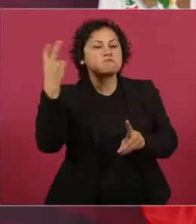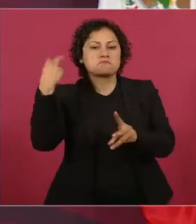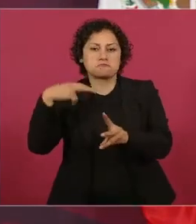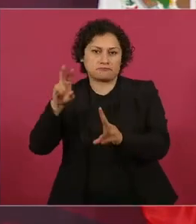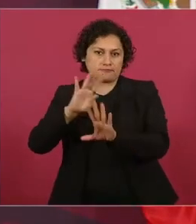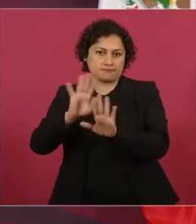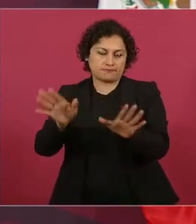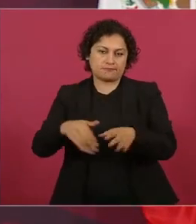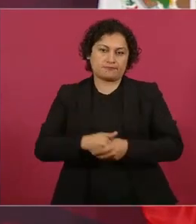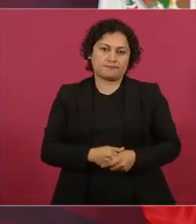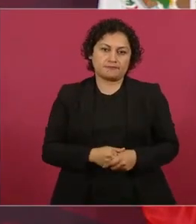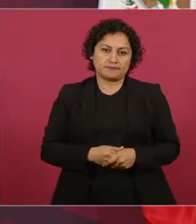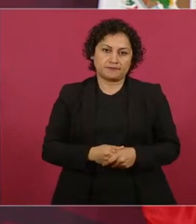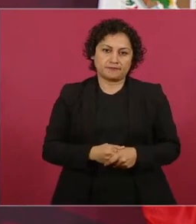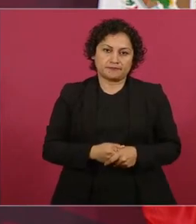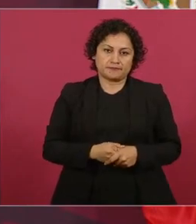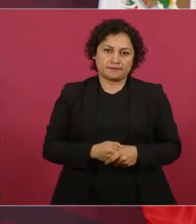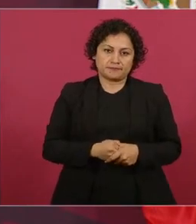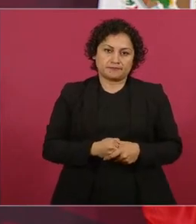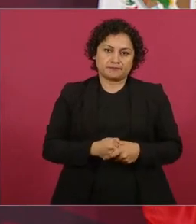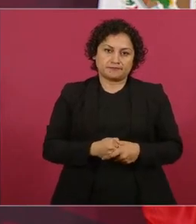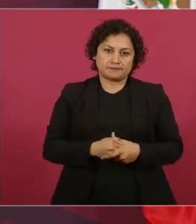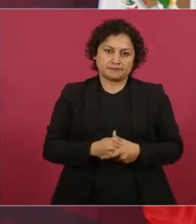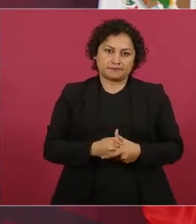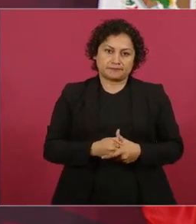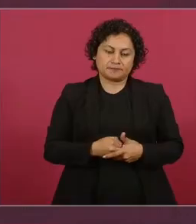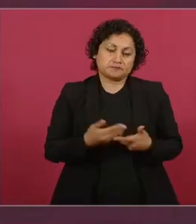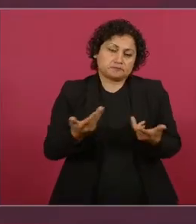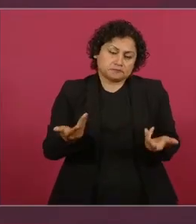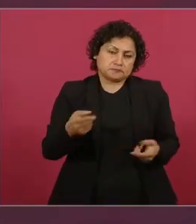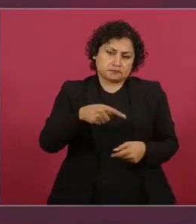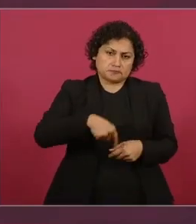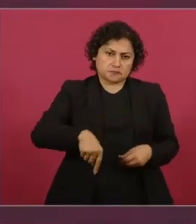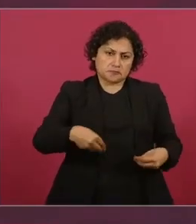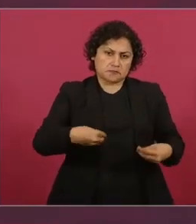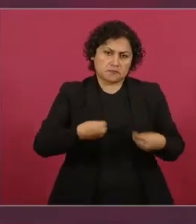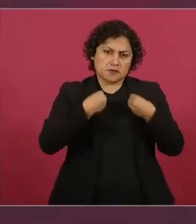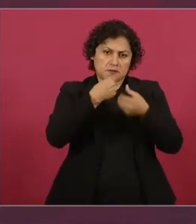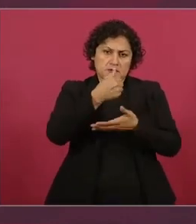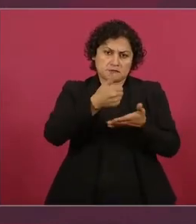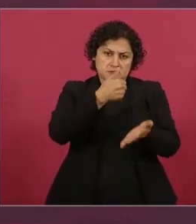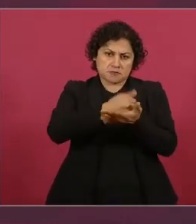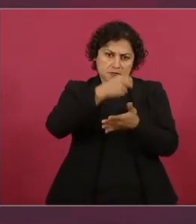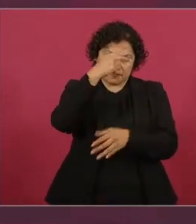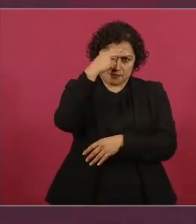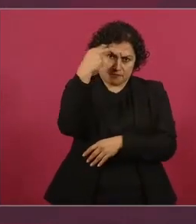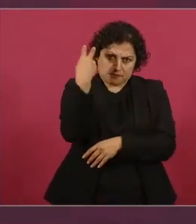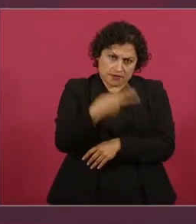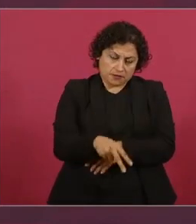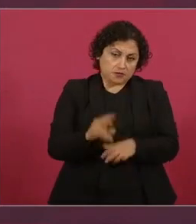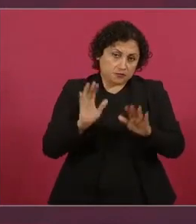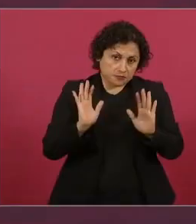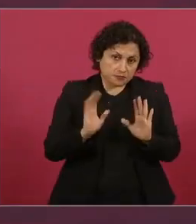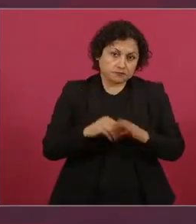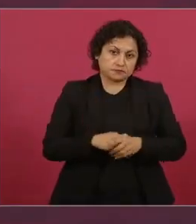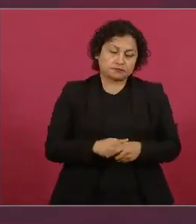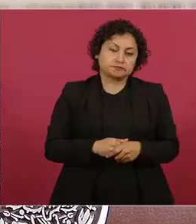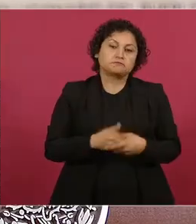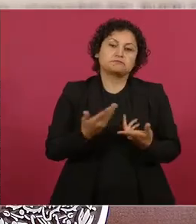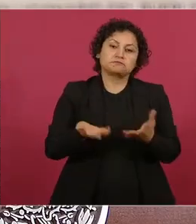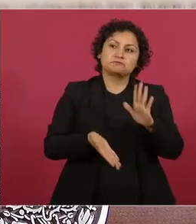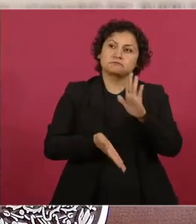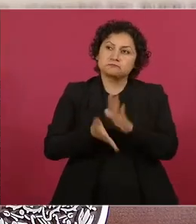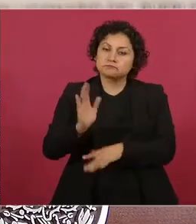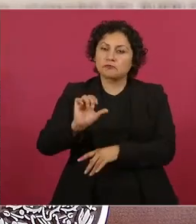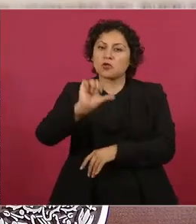capitalinos, por lo general, a ver a sus